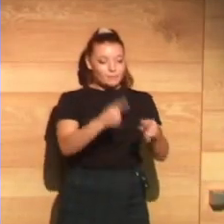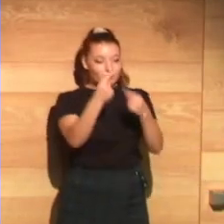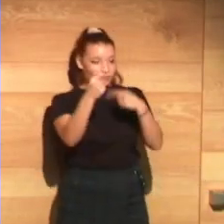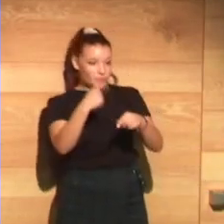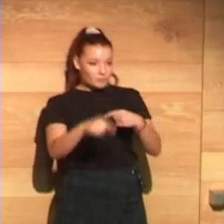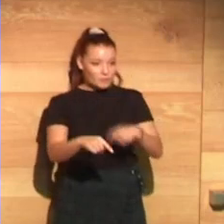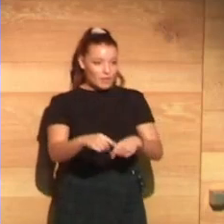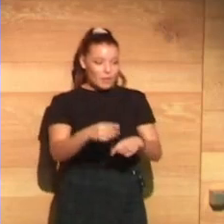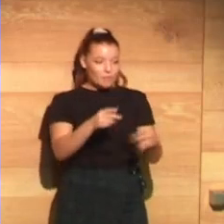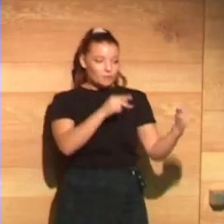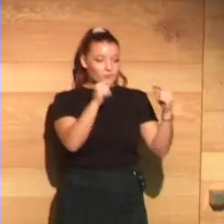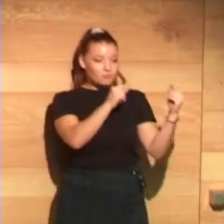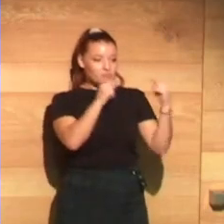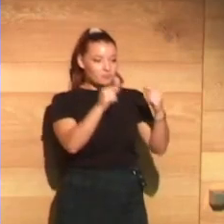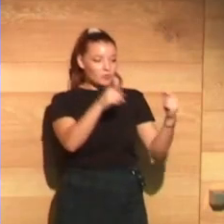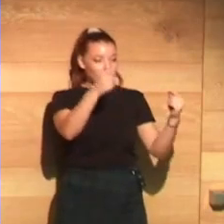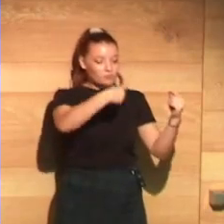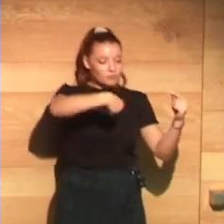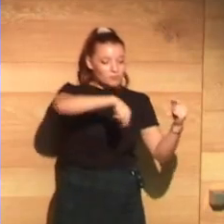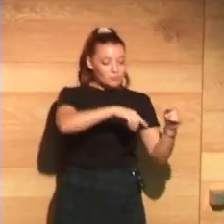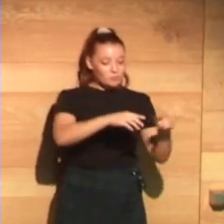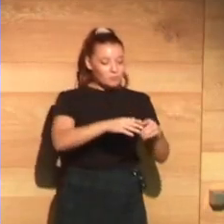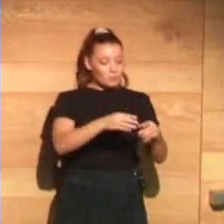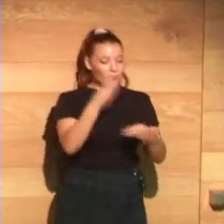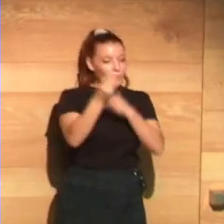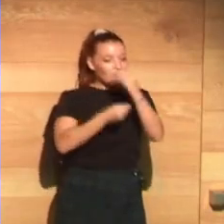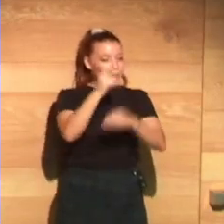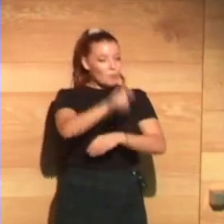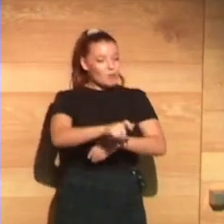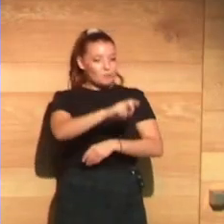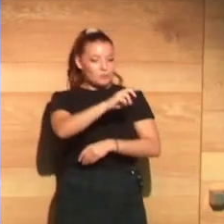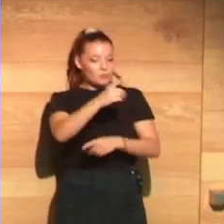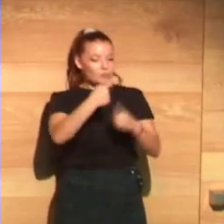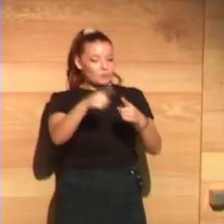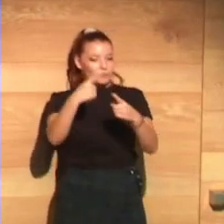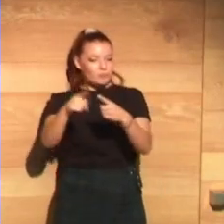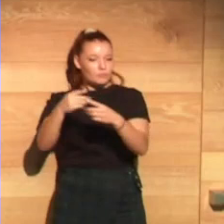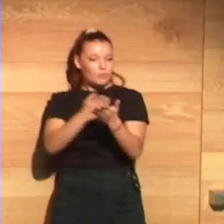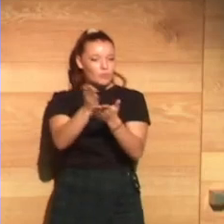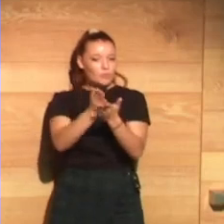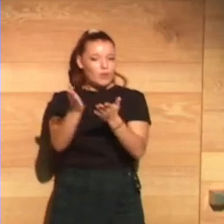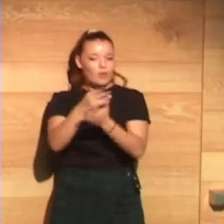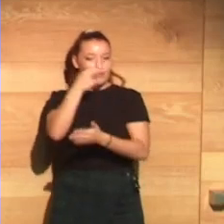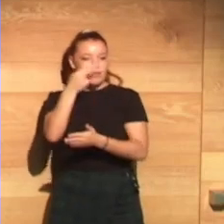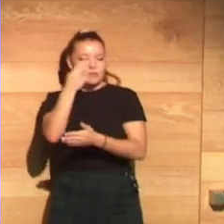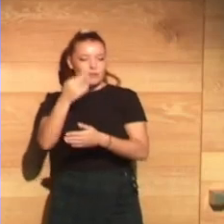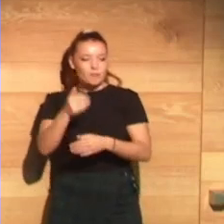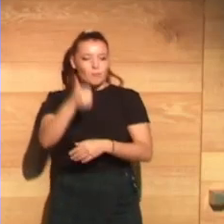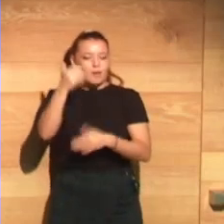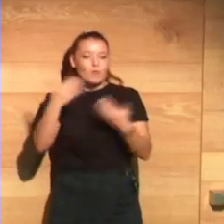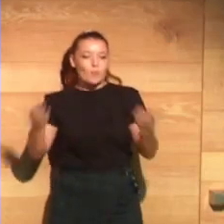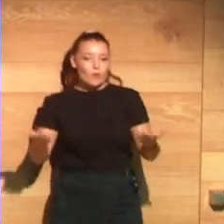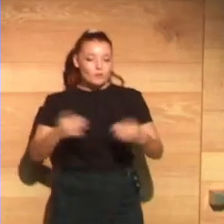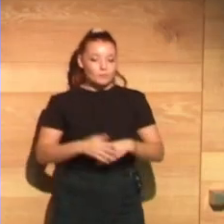también hablo con mi editora y ponemos encima de la mesa distintos personajes